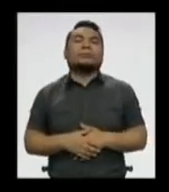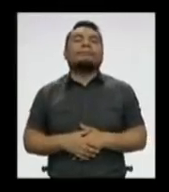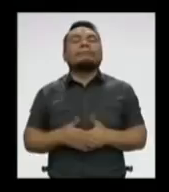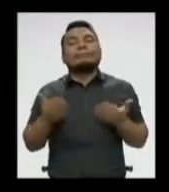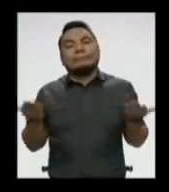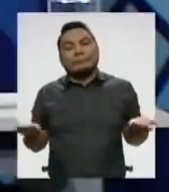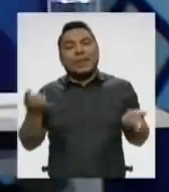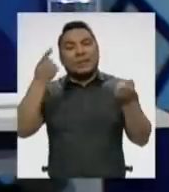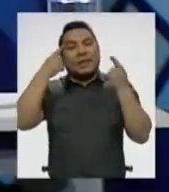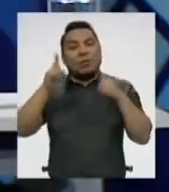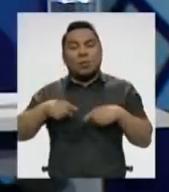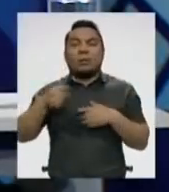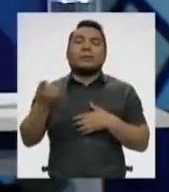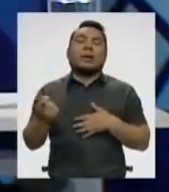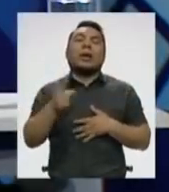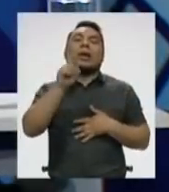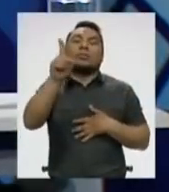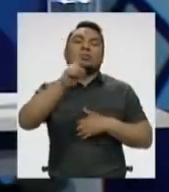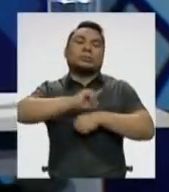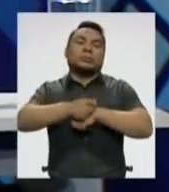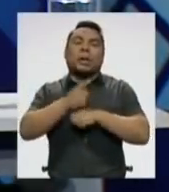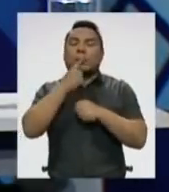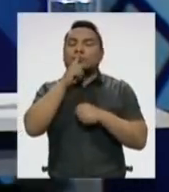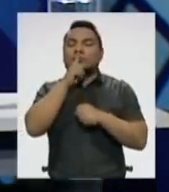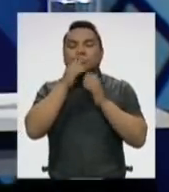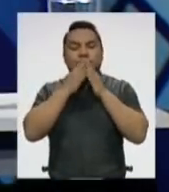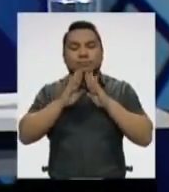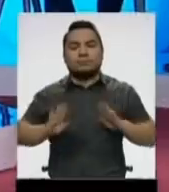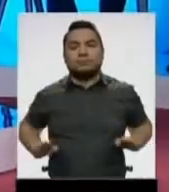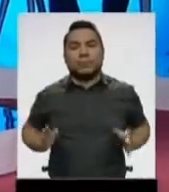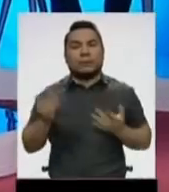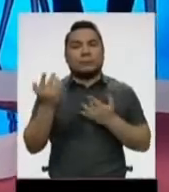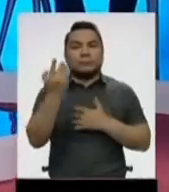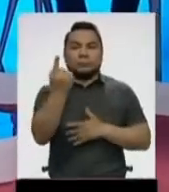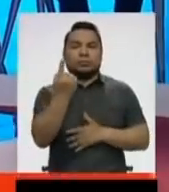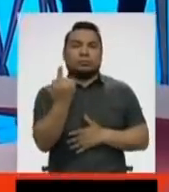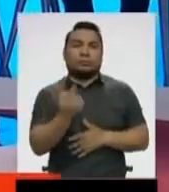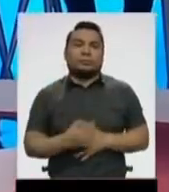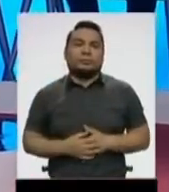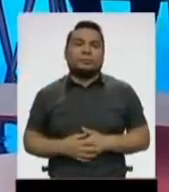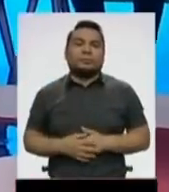acordó, procedemos con los segundos de silencio simbólico.